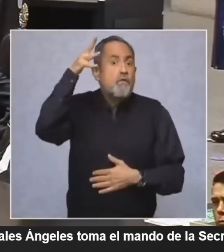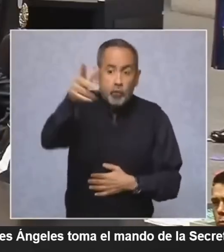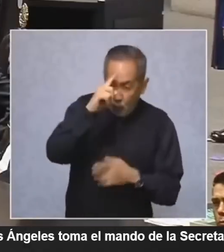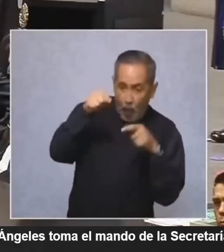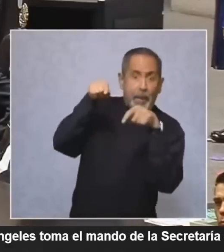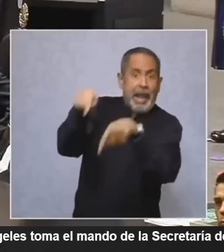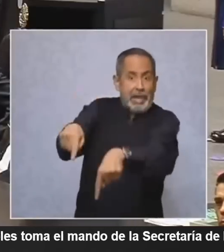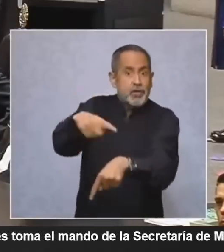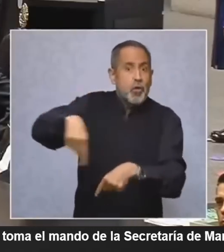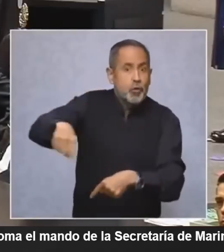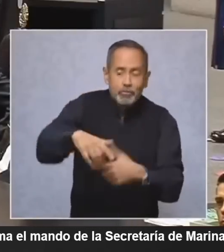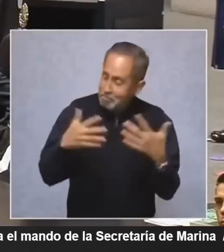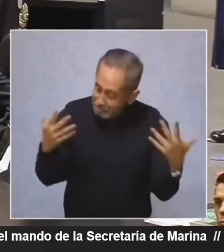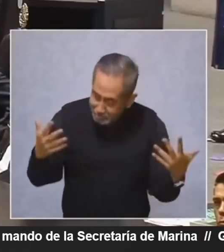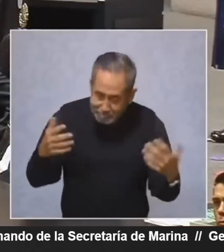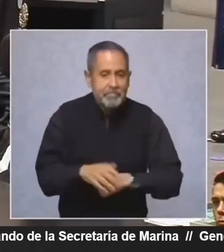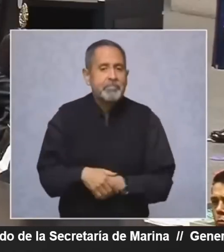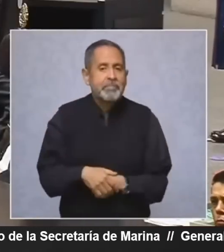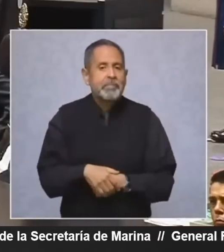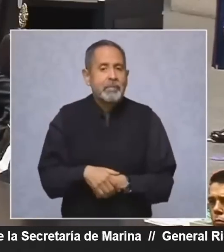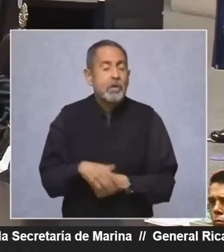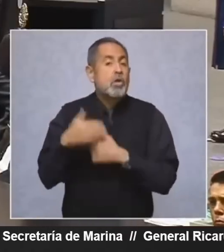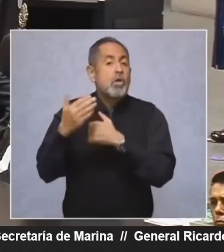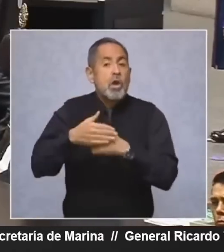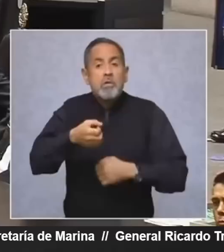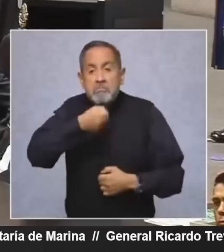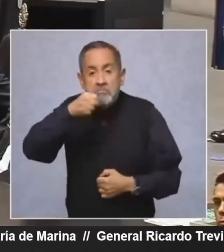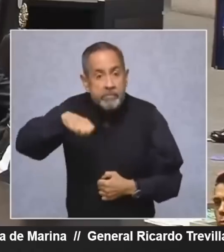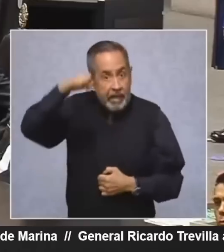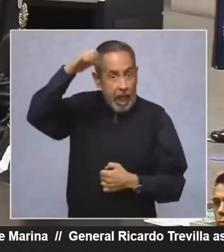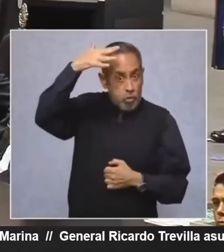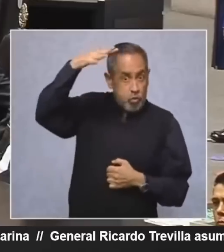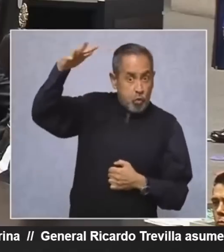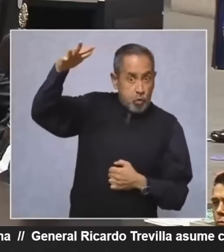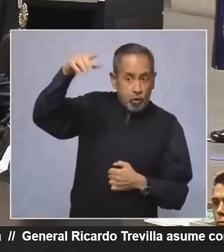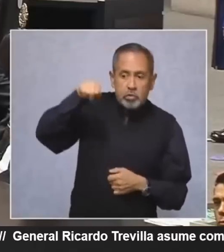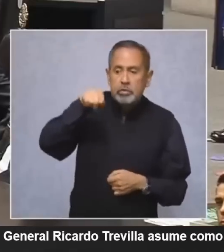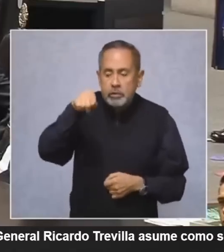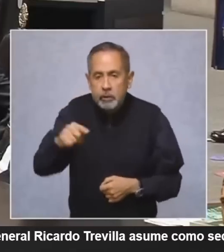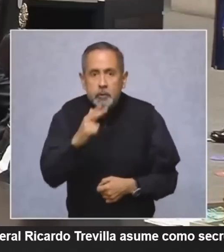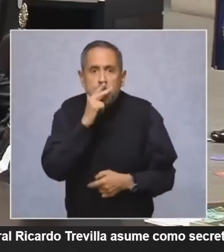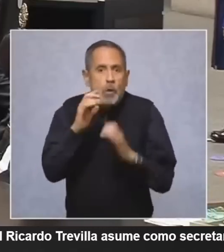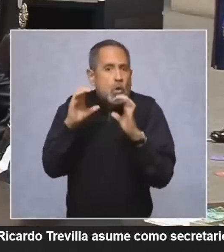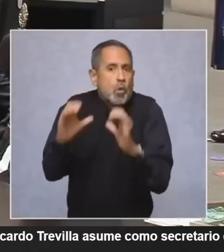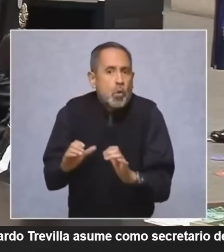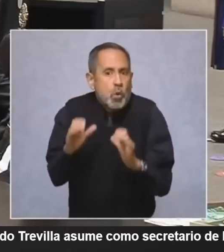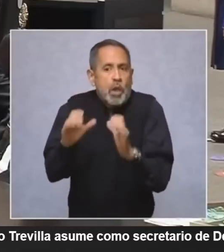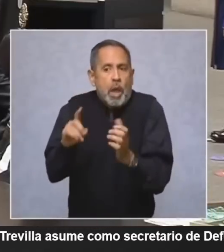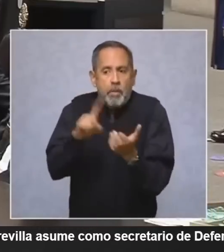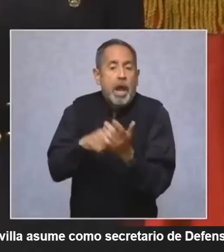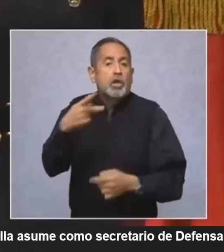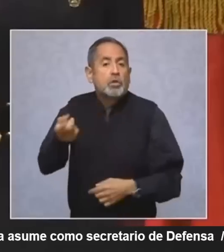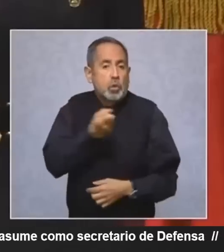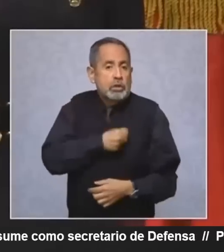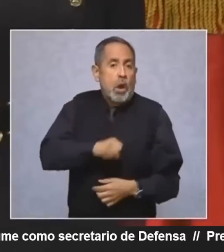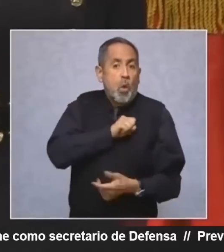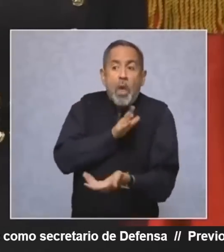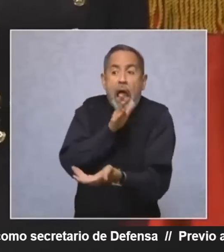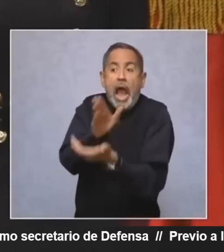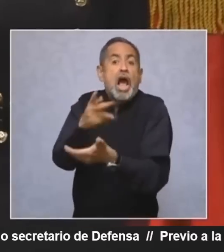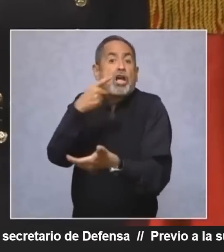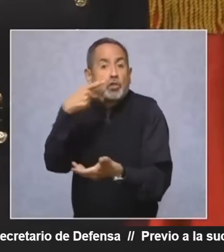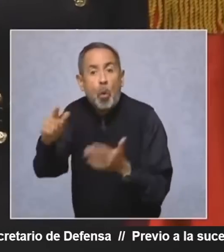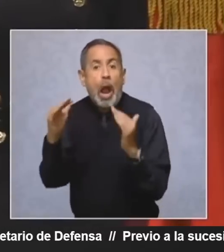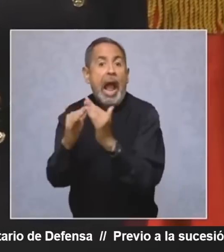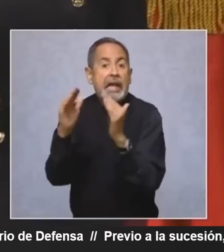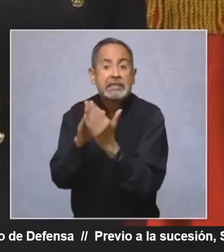México. Llevaremos a las y los adultos mayores la prevención y atención a la salud a su casa.